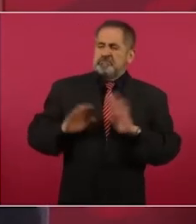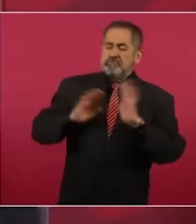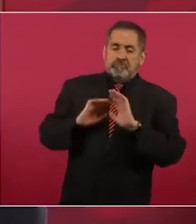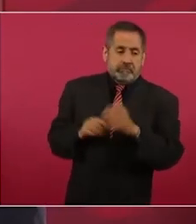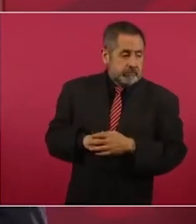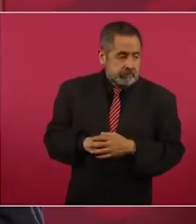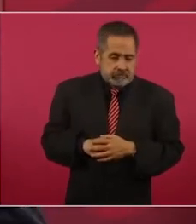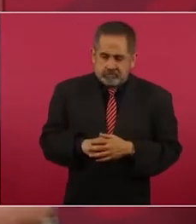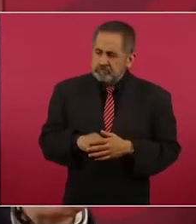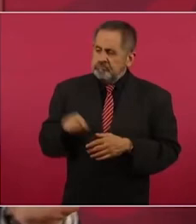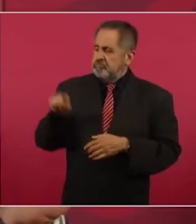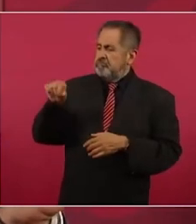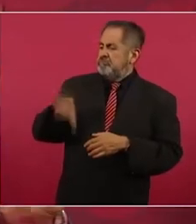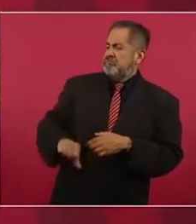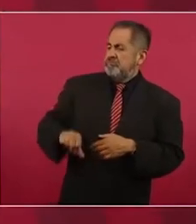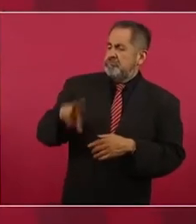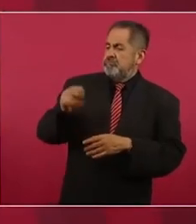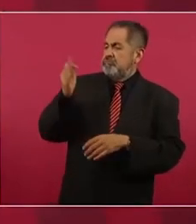o la rechazan,